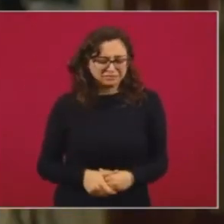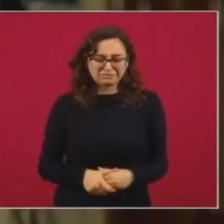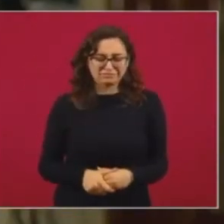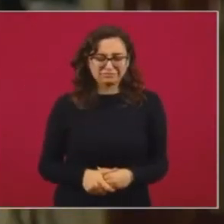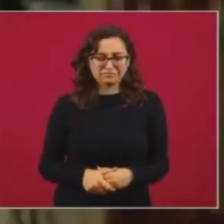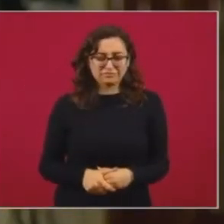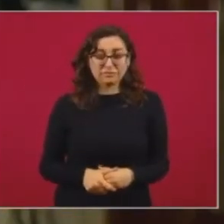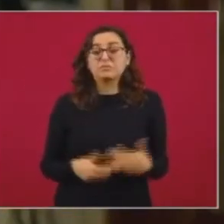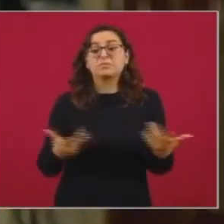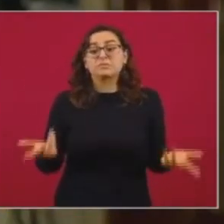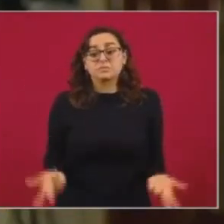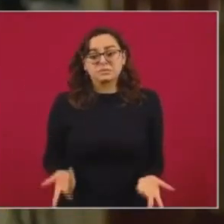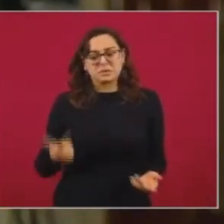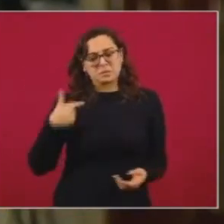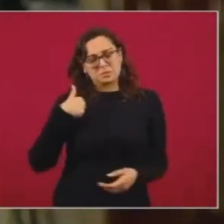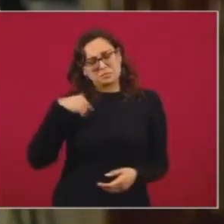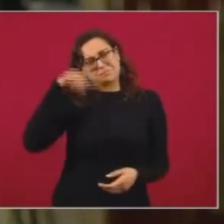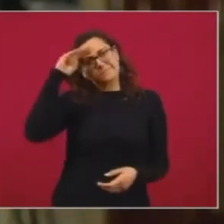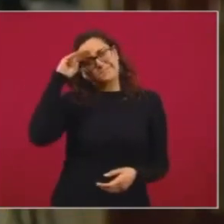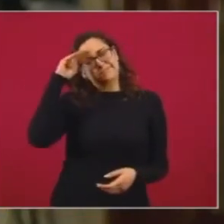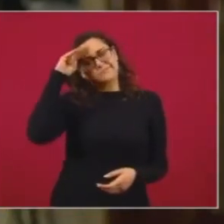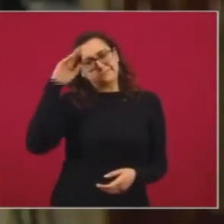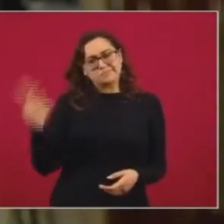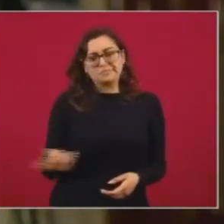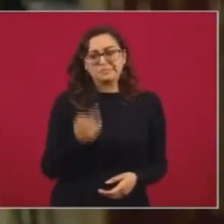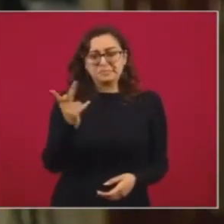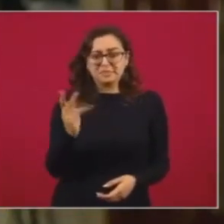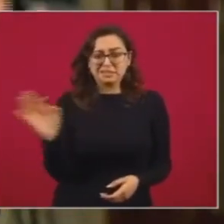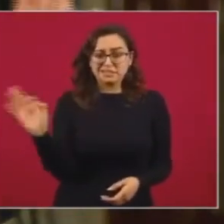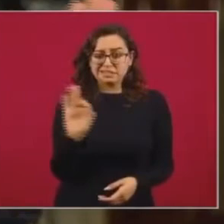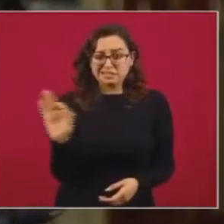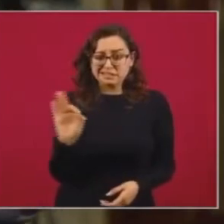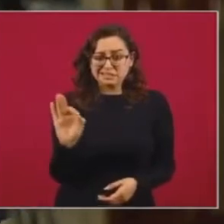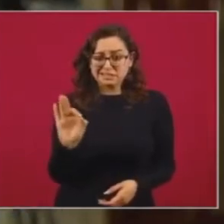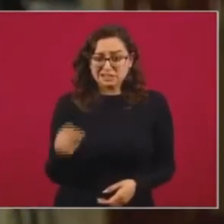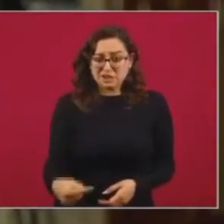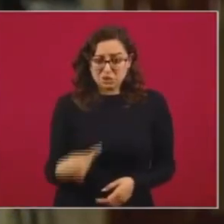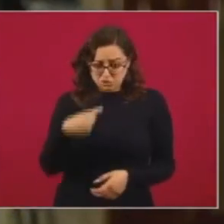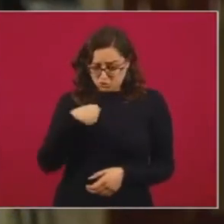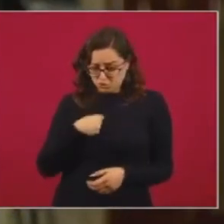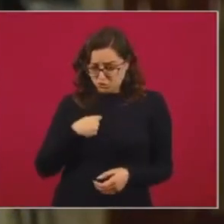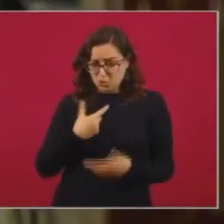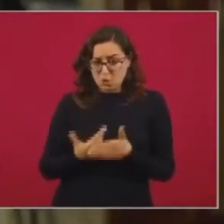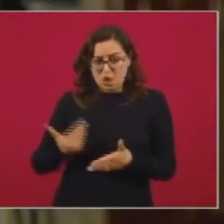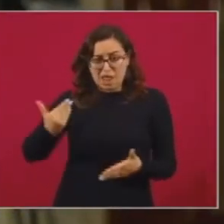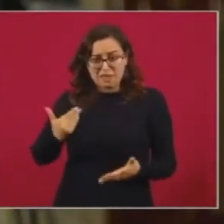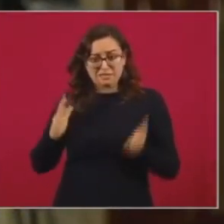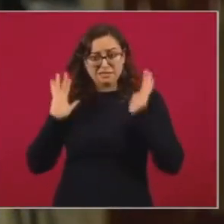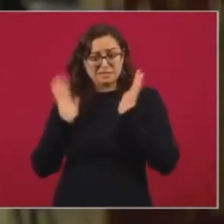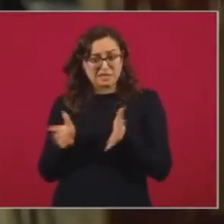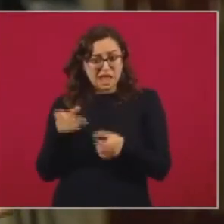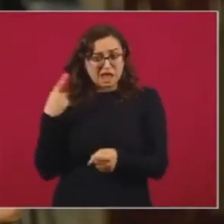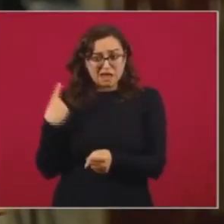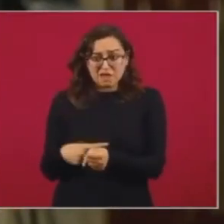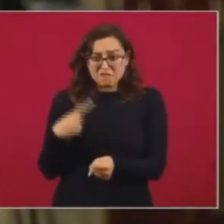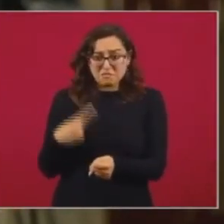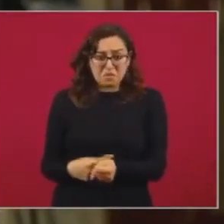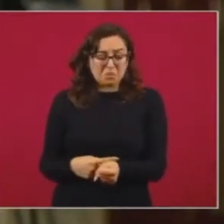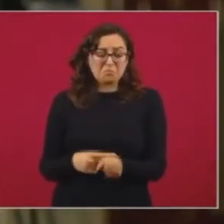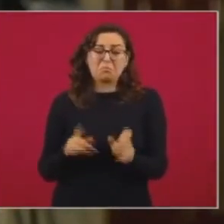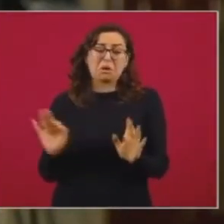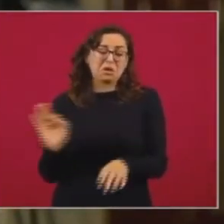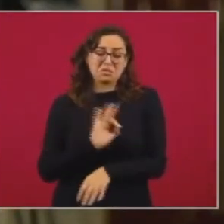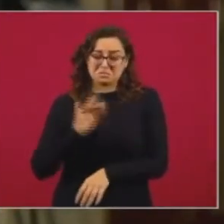lógica, es, bueno, en mi caso, si yo ya lo tuve, no presenté